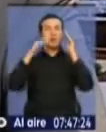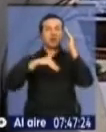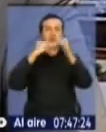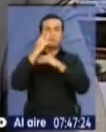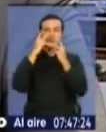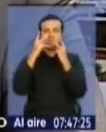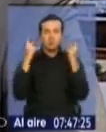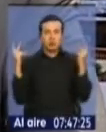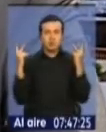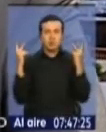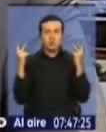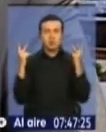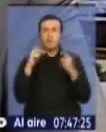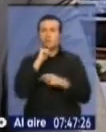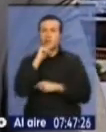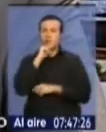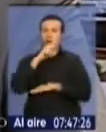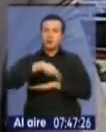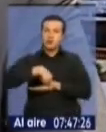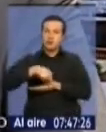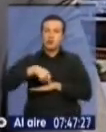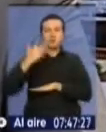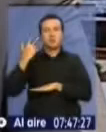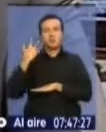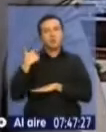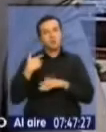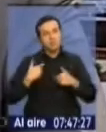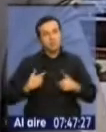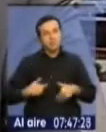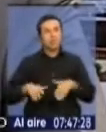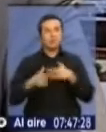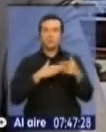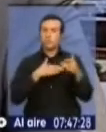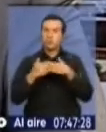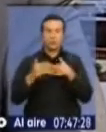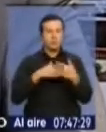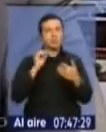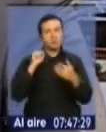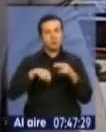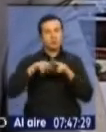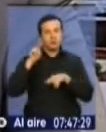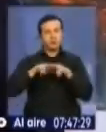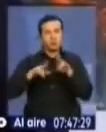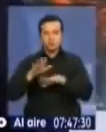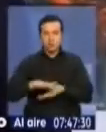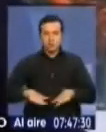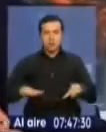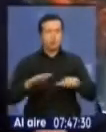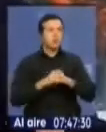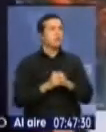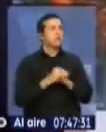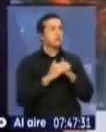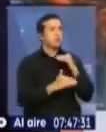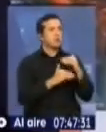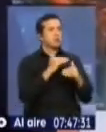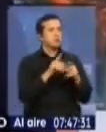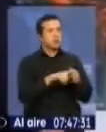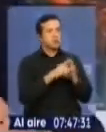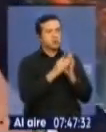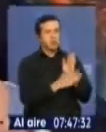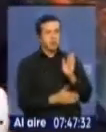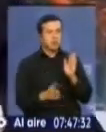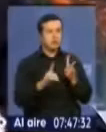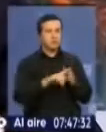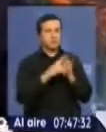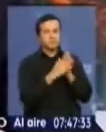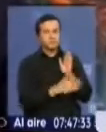encuentras que no tienes las piezas. Entonces, no importa el plano que tengas, sin las piezas no la vas a poder construir. A ver, el proceso que se inició a raíz